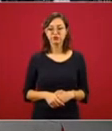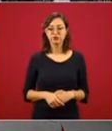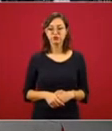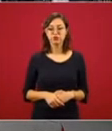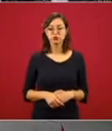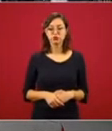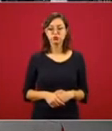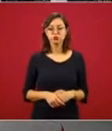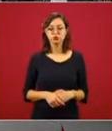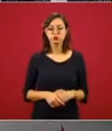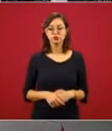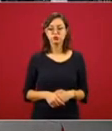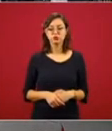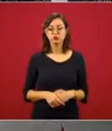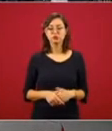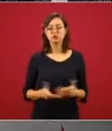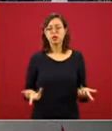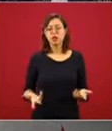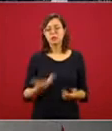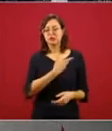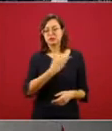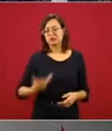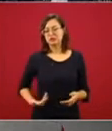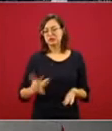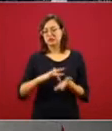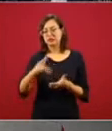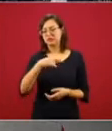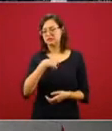Señor presidente, gracias Arturo Páramo, Grupo Imagen.